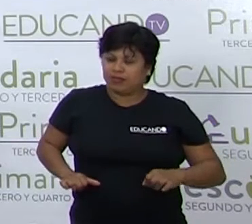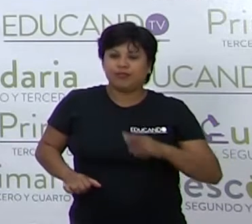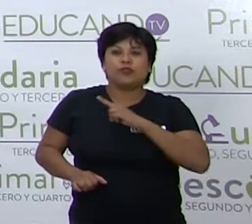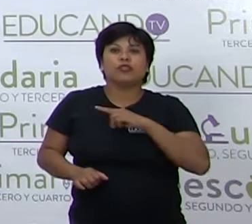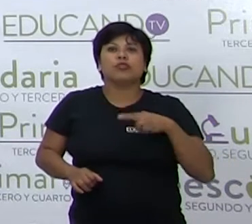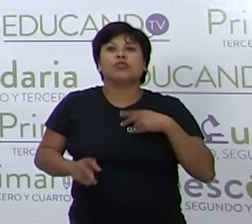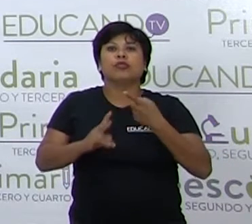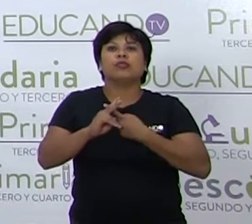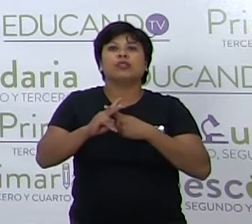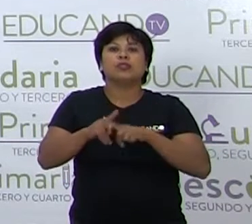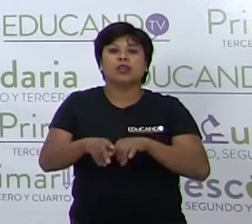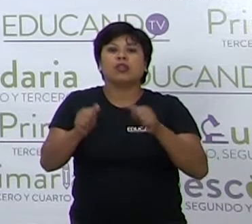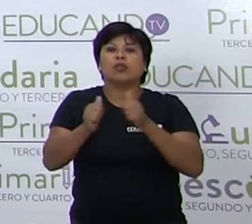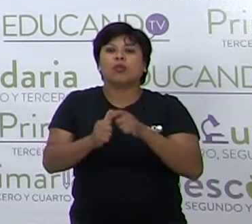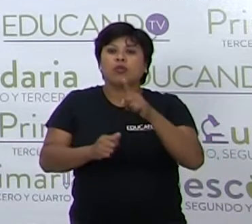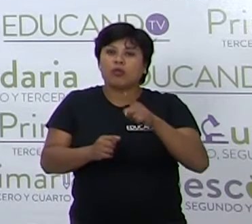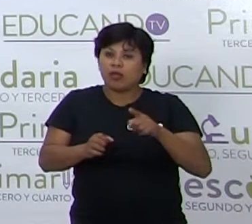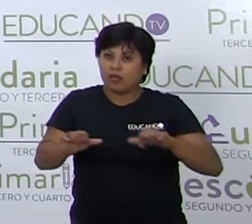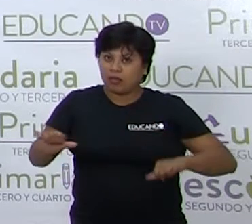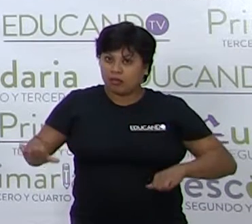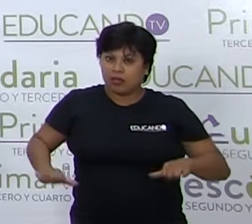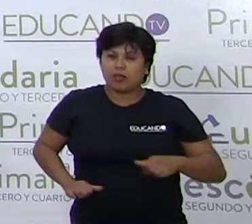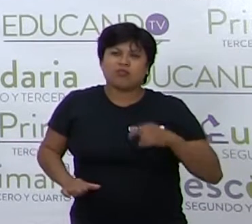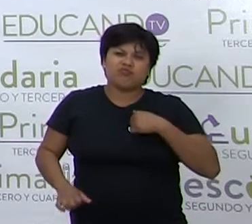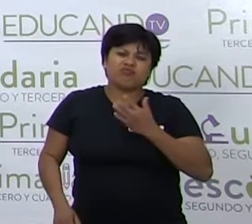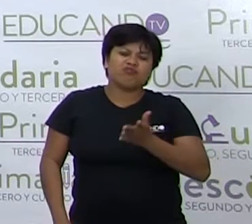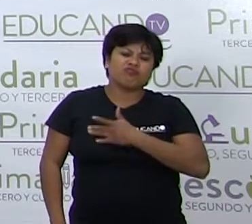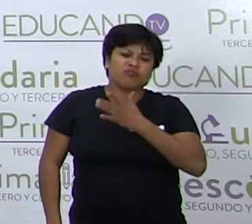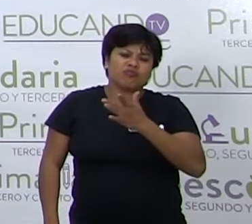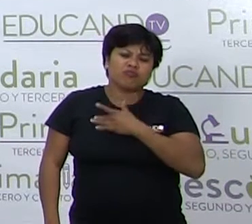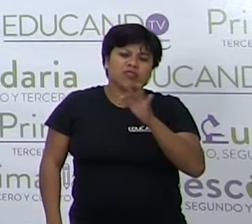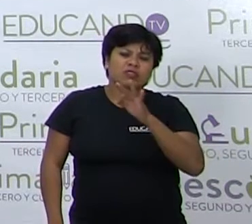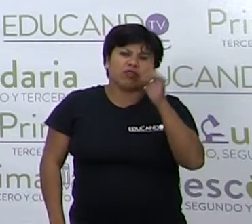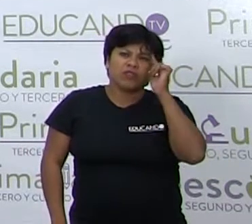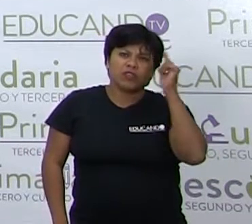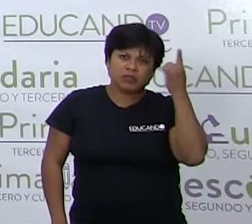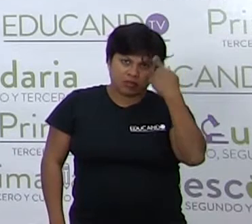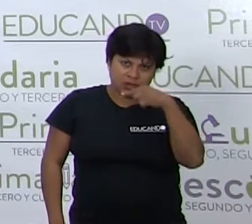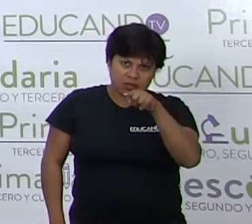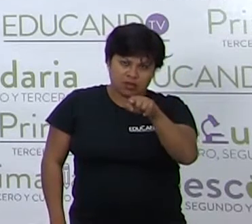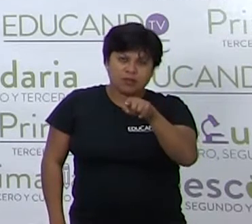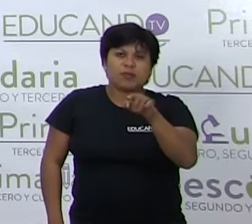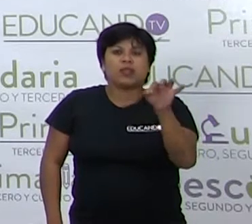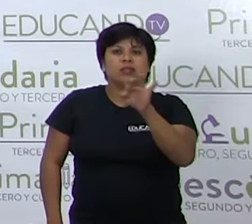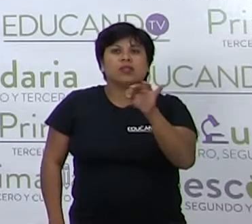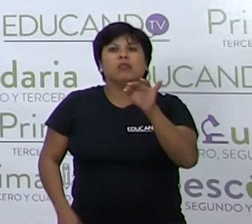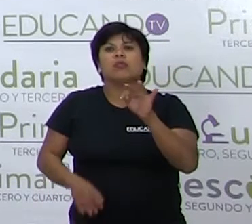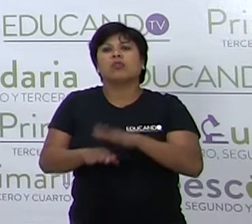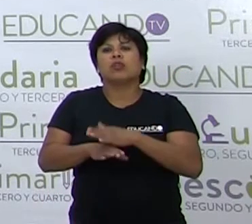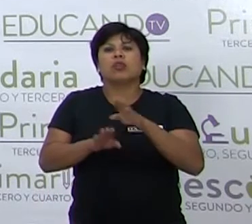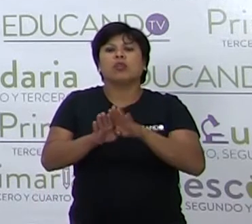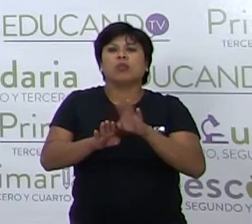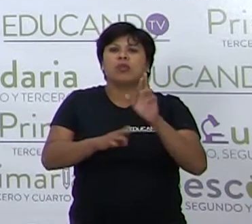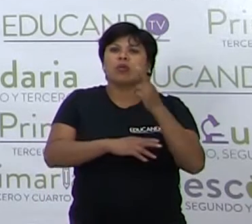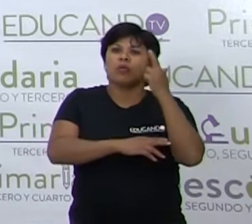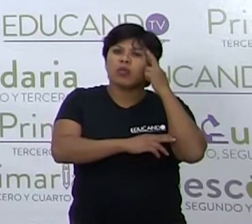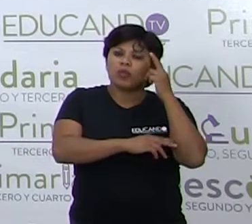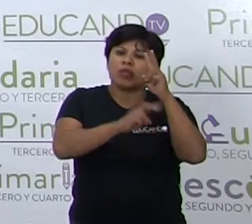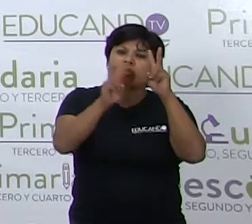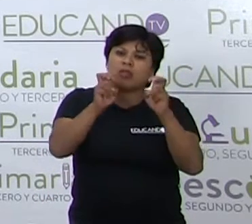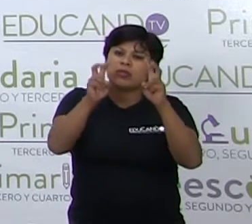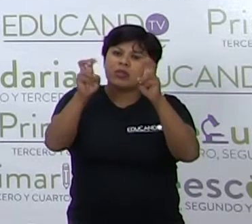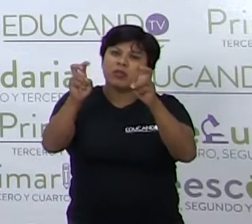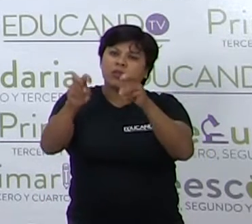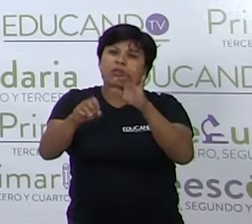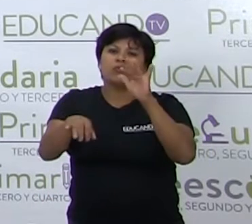con un ejercicio. Yo siento que fácil para ti porque a lo mejor ya es un recordatorio de algunos temas que ya